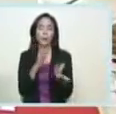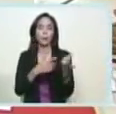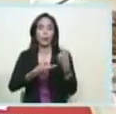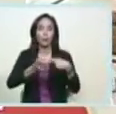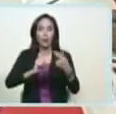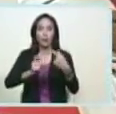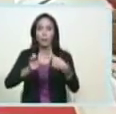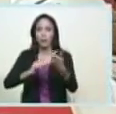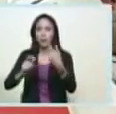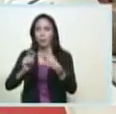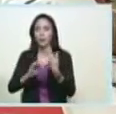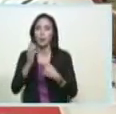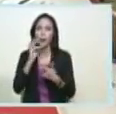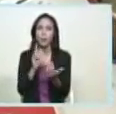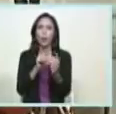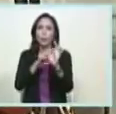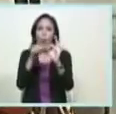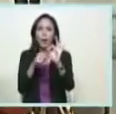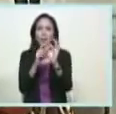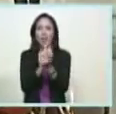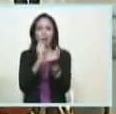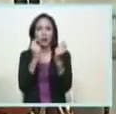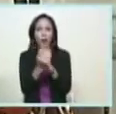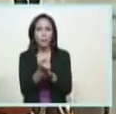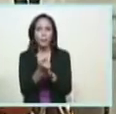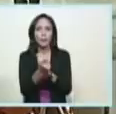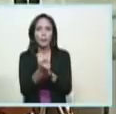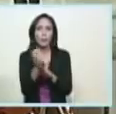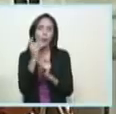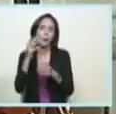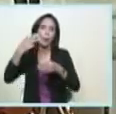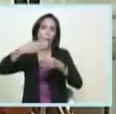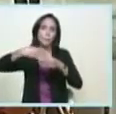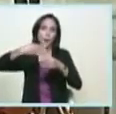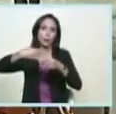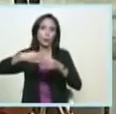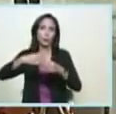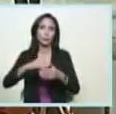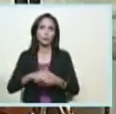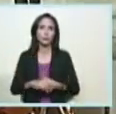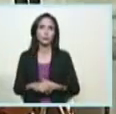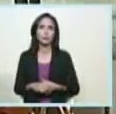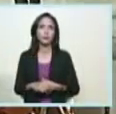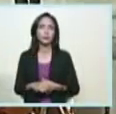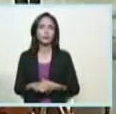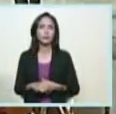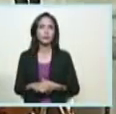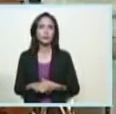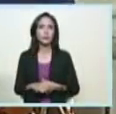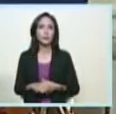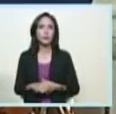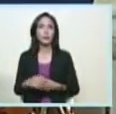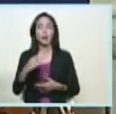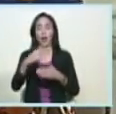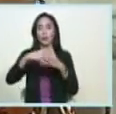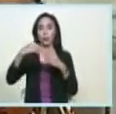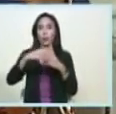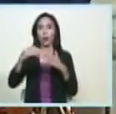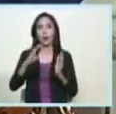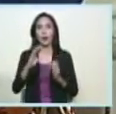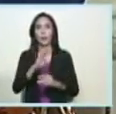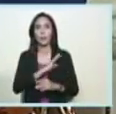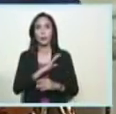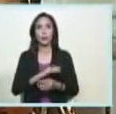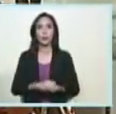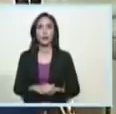de divisas convertibles a través del petró a través de los dólares de la riqueza